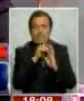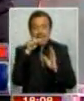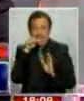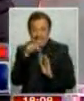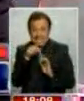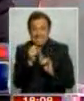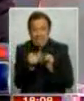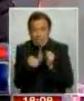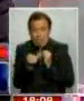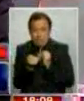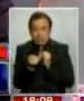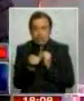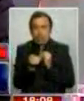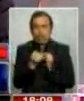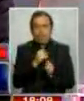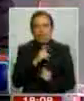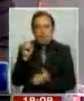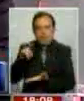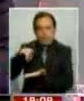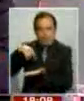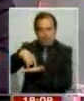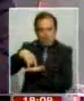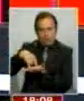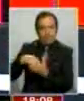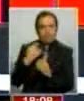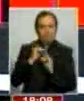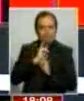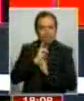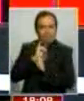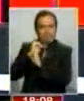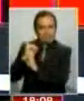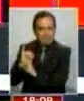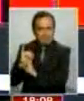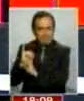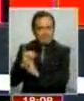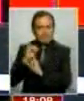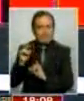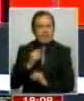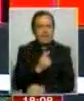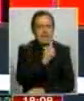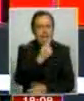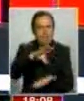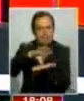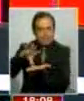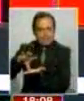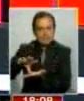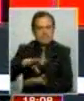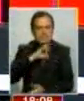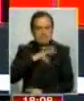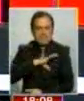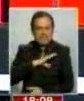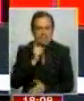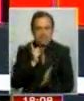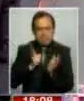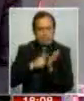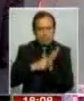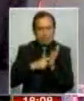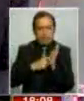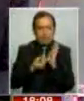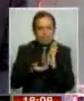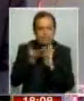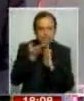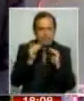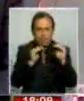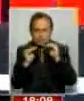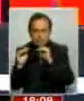llevamos al Parlamento. Y básicamente, cuando un país tiene un ingreso per cápita como Chile, la carga tributaria de ese país en ese momento